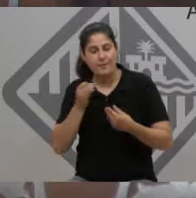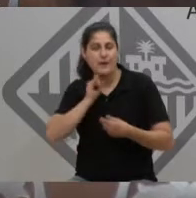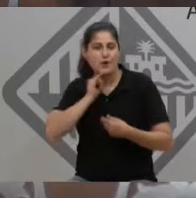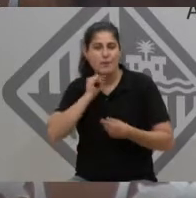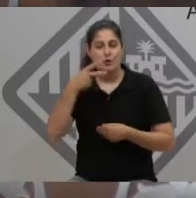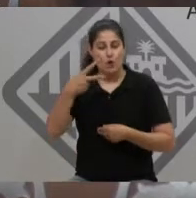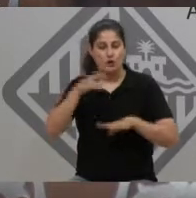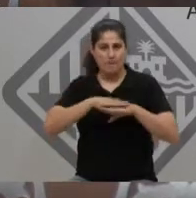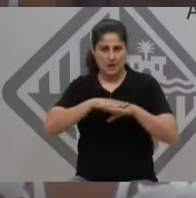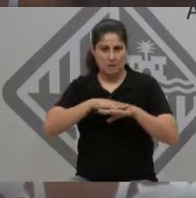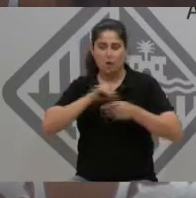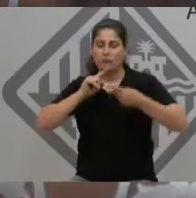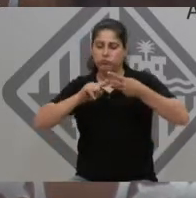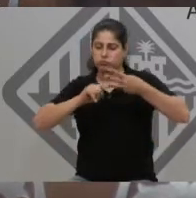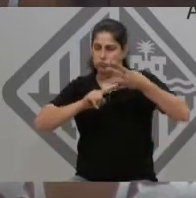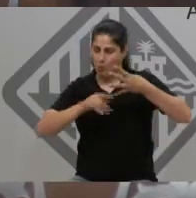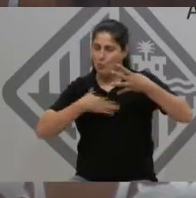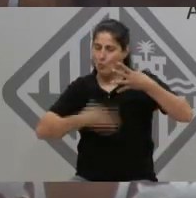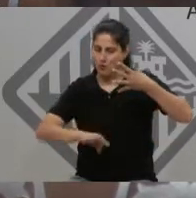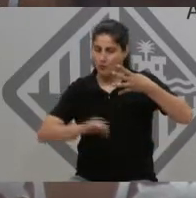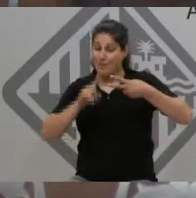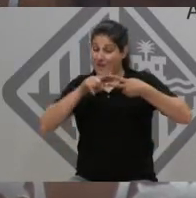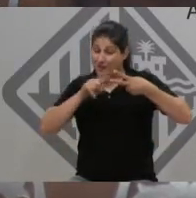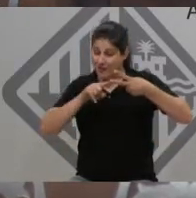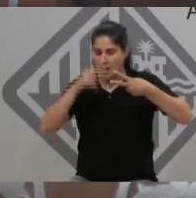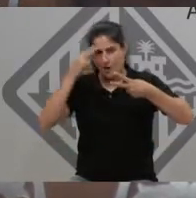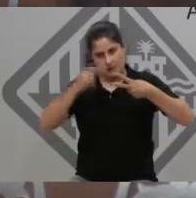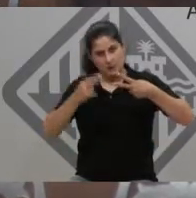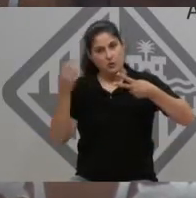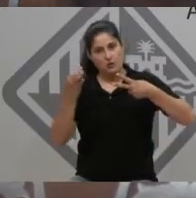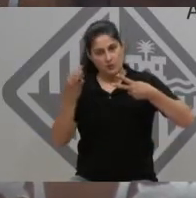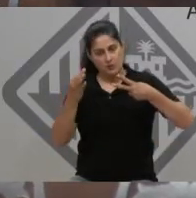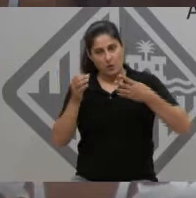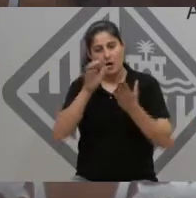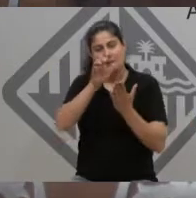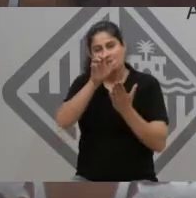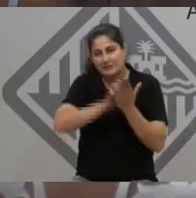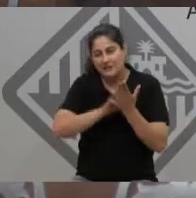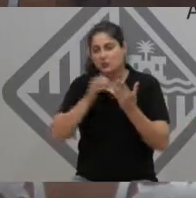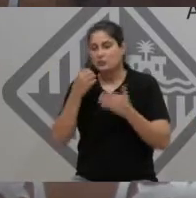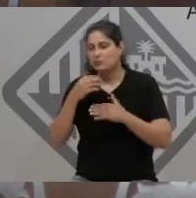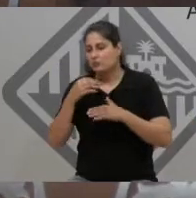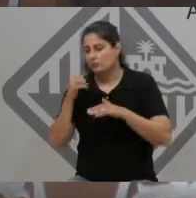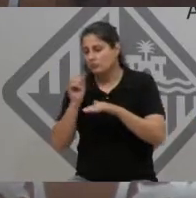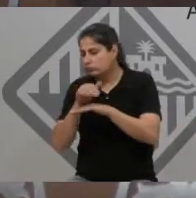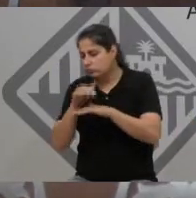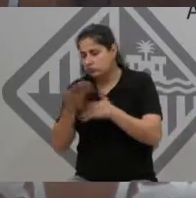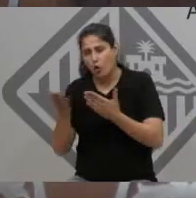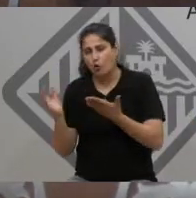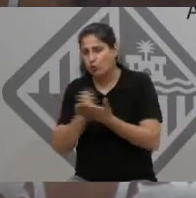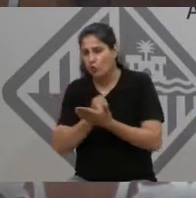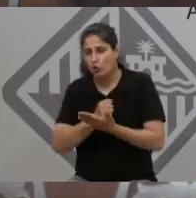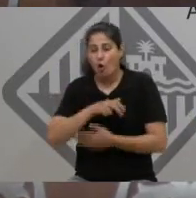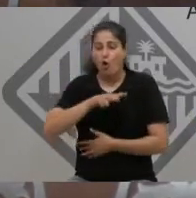mínimo que se respete el bilingüismo y se editen todos los documentos en, como mínimo,